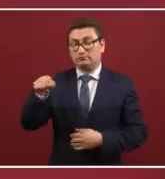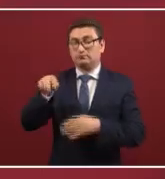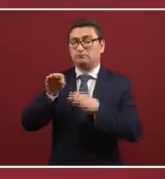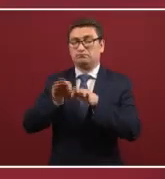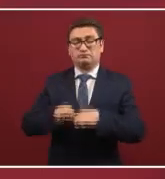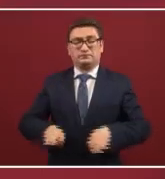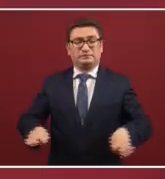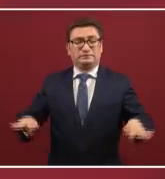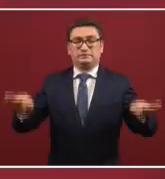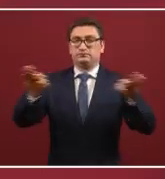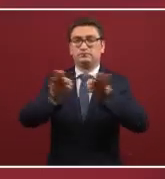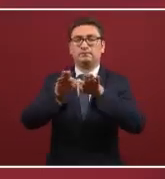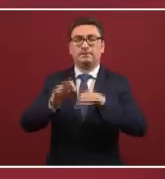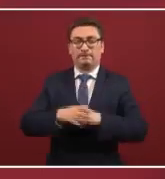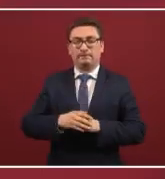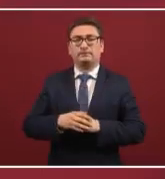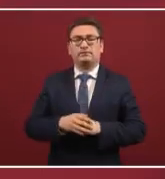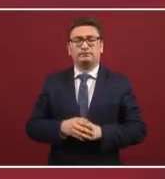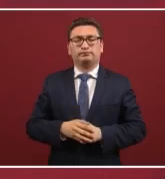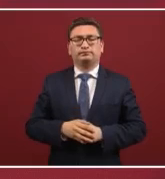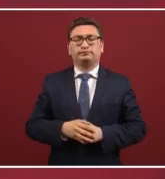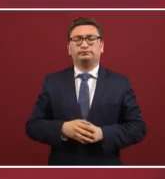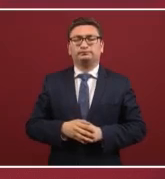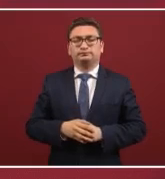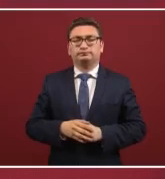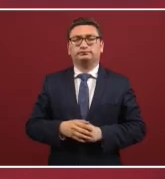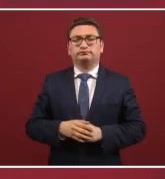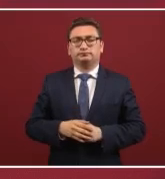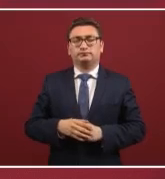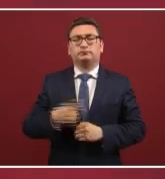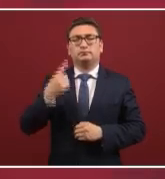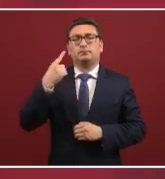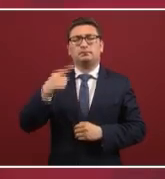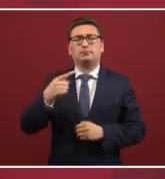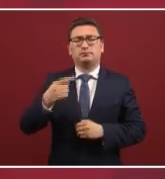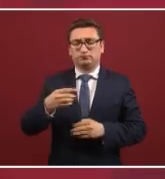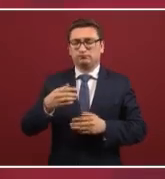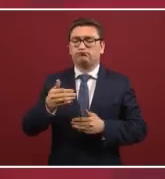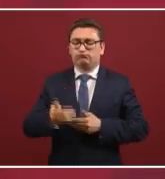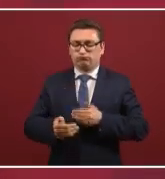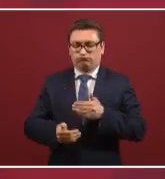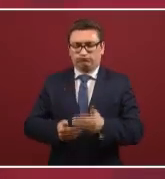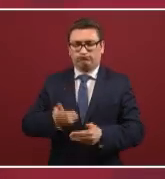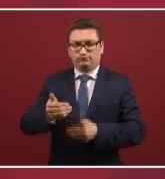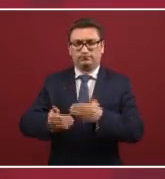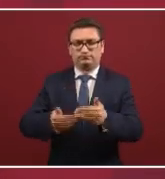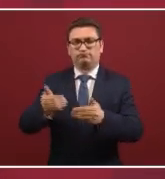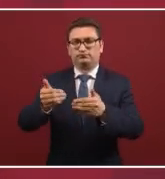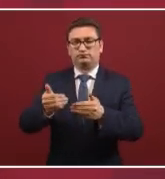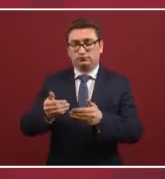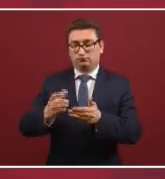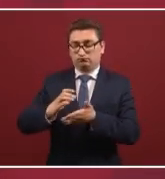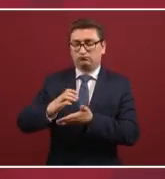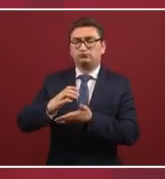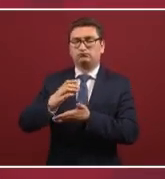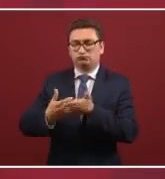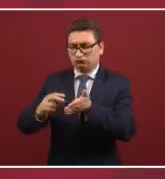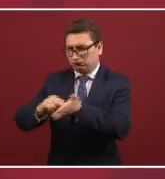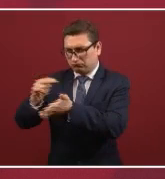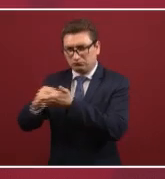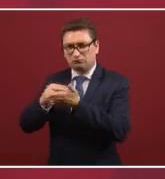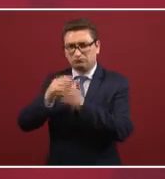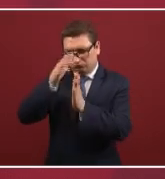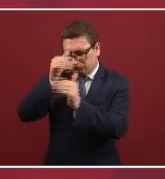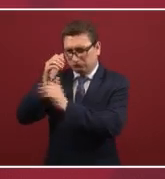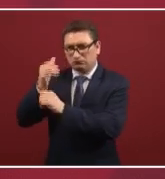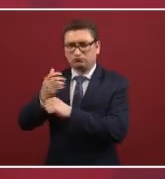en este proceso de negociación del tratado. Nos ha